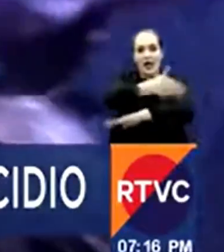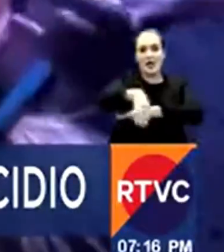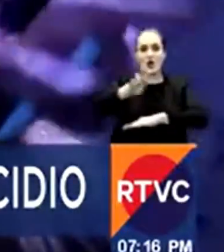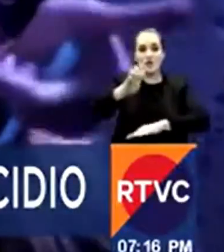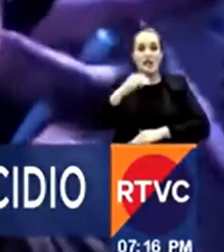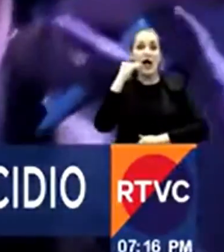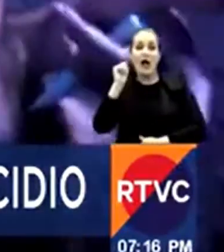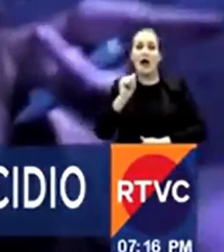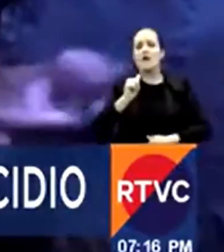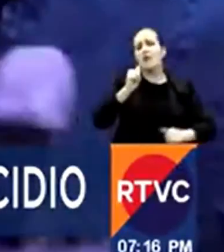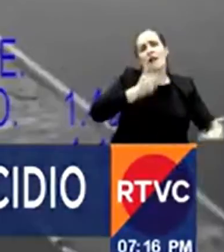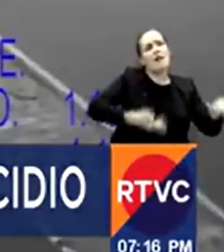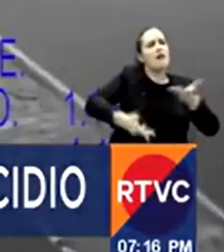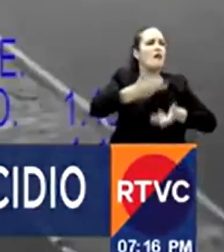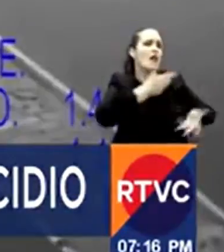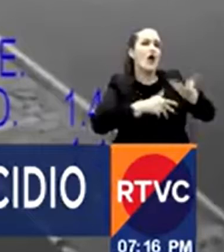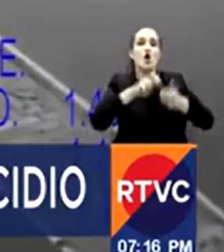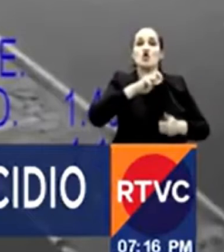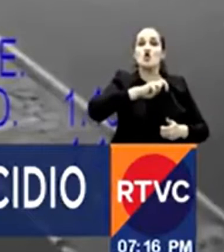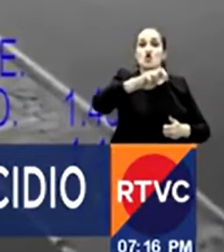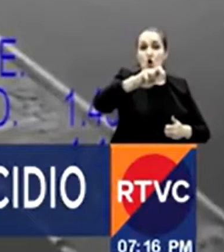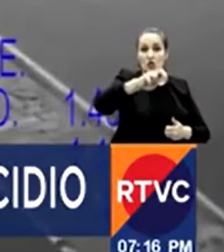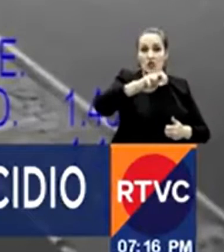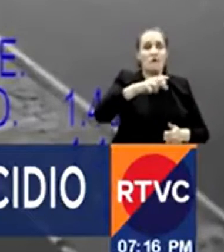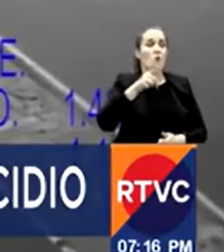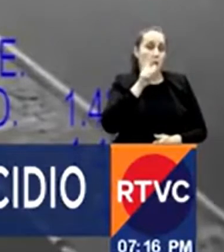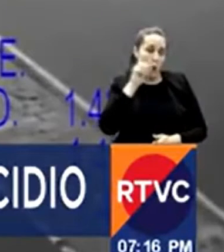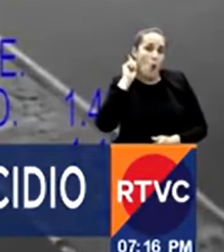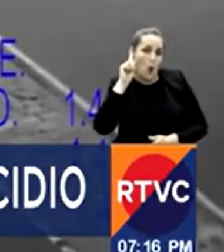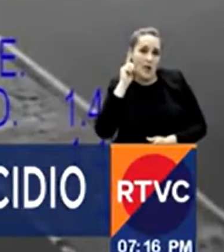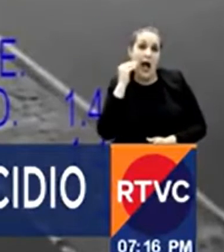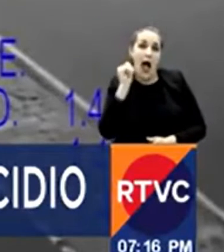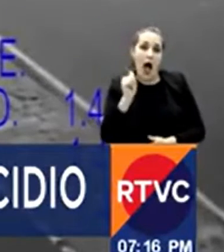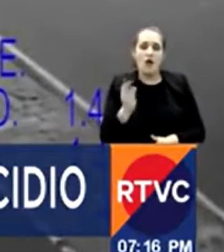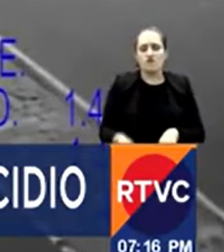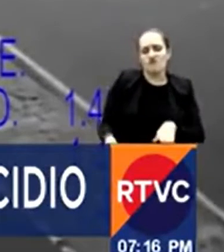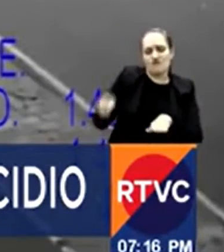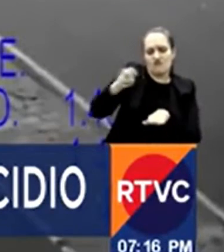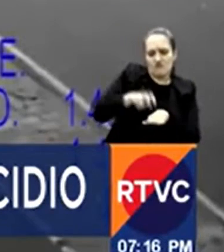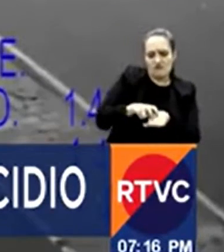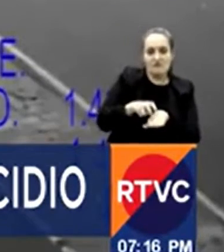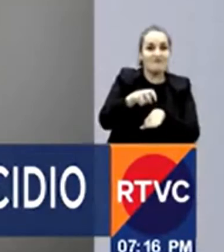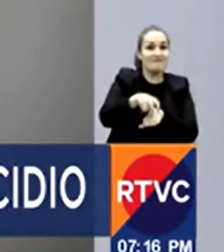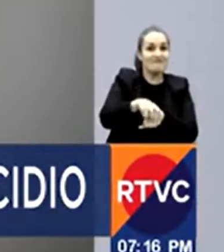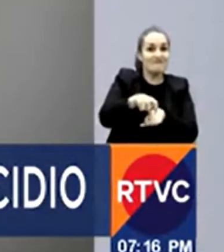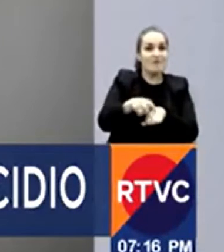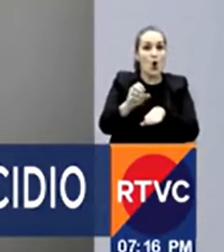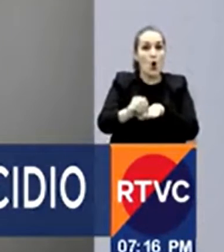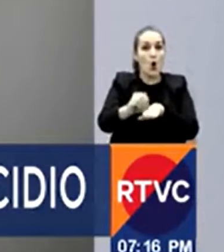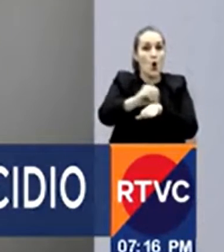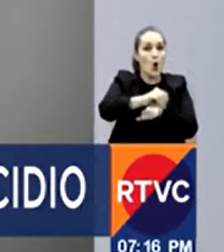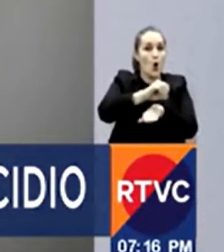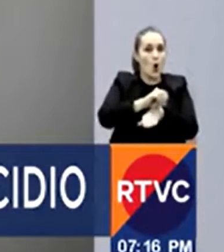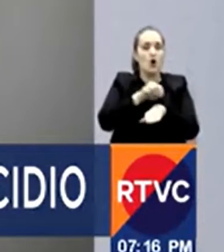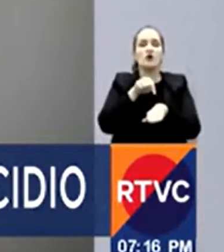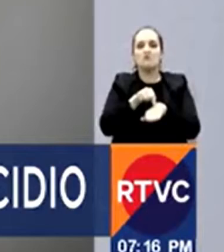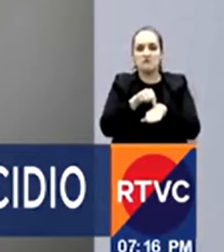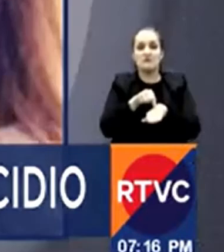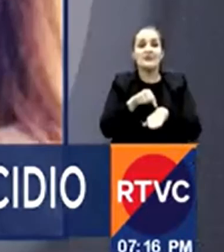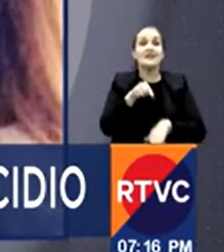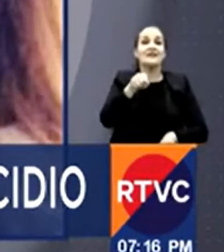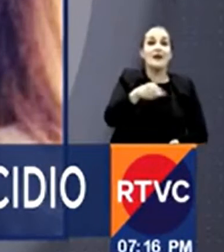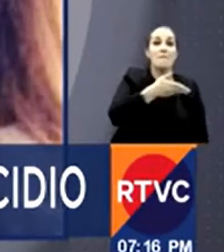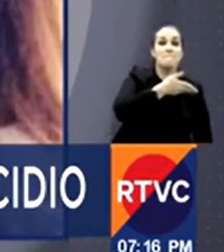bar ubicado en el norte de la ciudad en alto grado de embriaguez y acompañada de Naranjo, Ortegón y un amigo de ella. Nidia Romero, mamá de